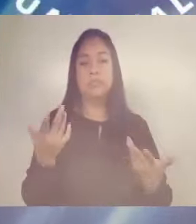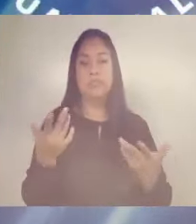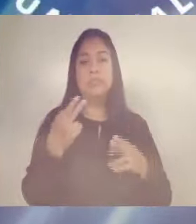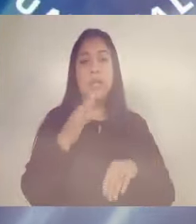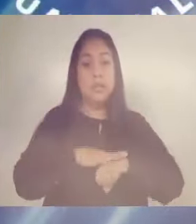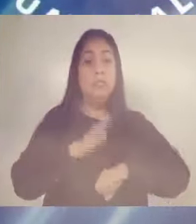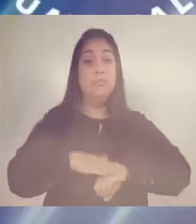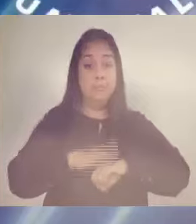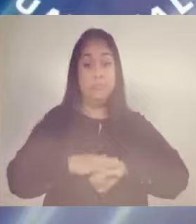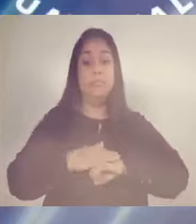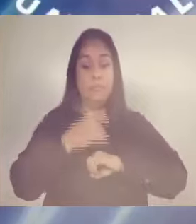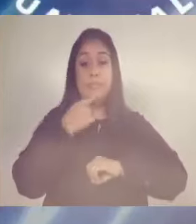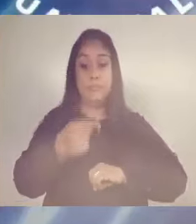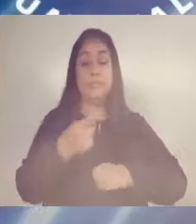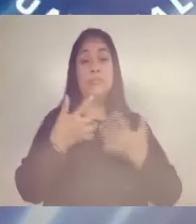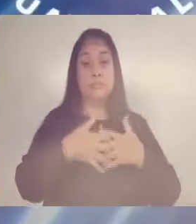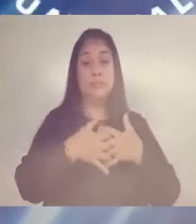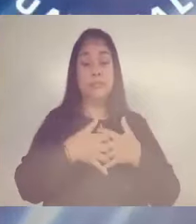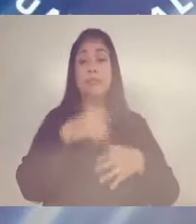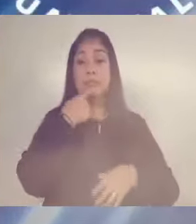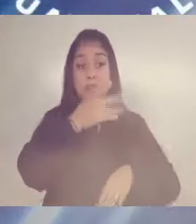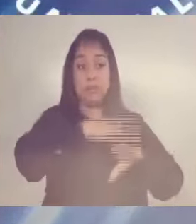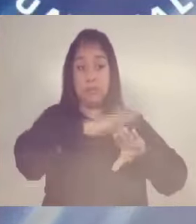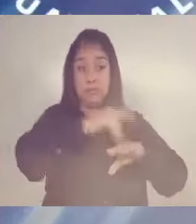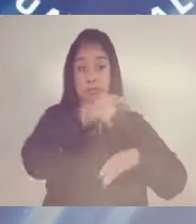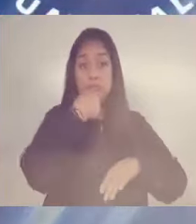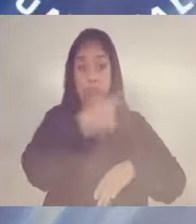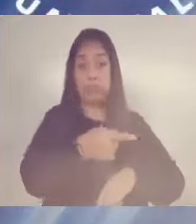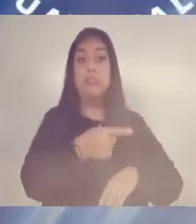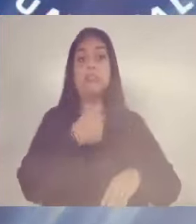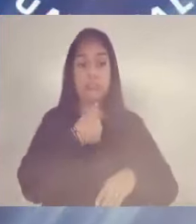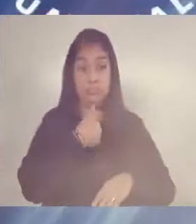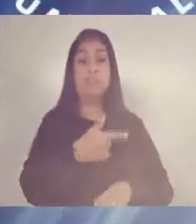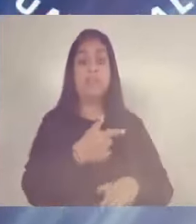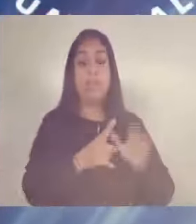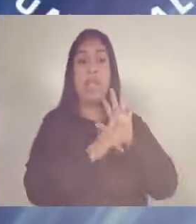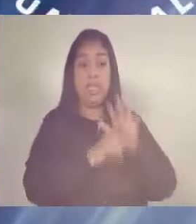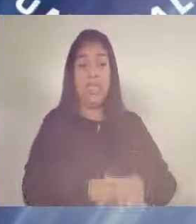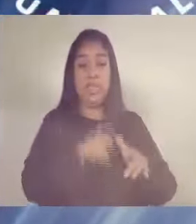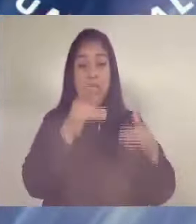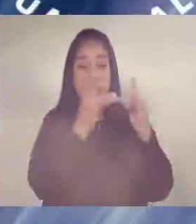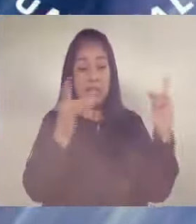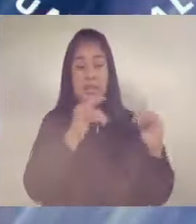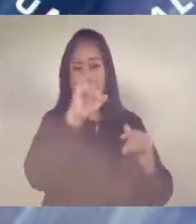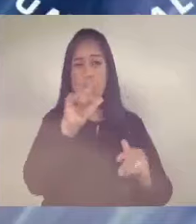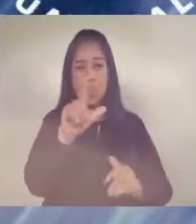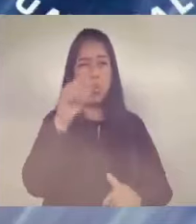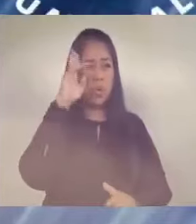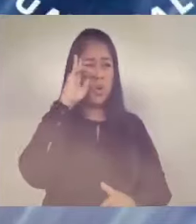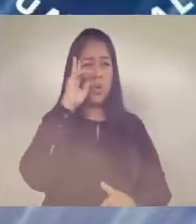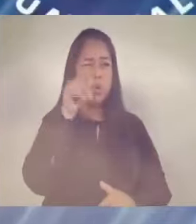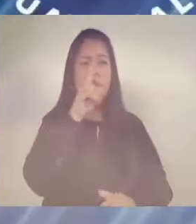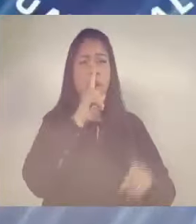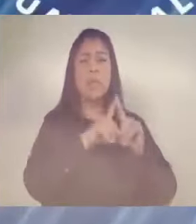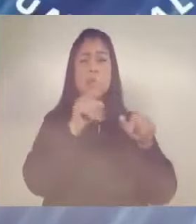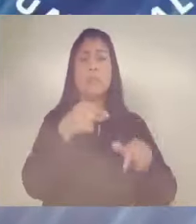aviso de parte de la empresa contratista de que había daños en el puente en julio, si recuerdo correctamente. En ese